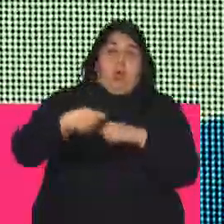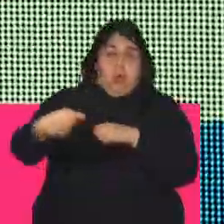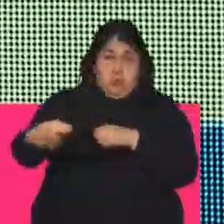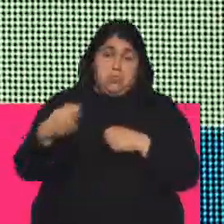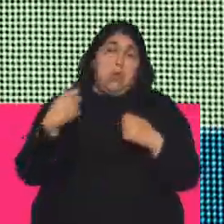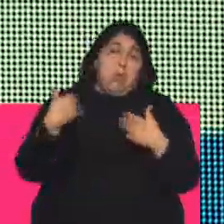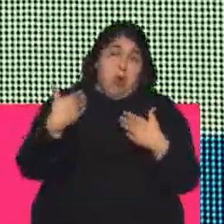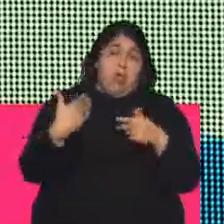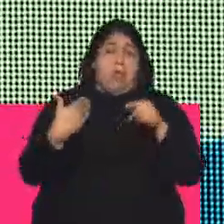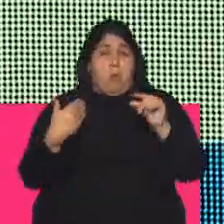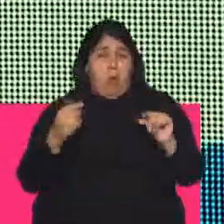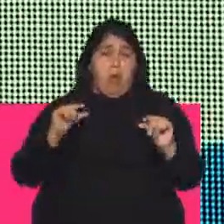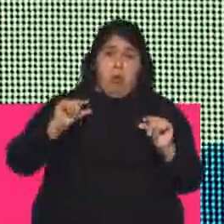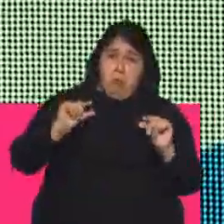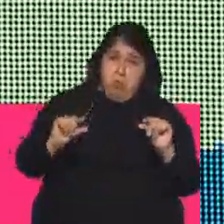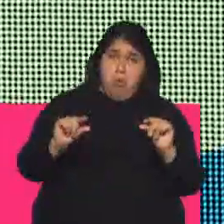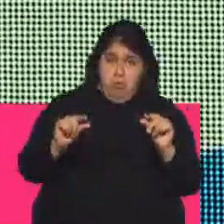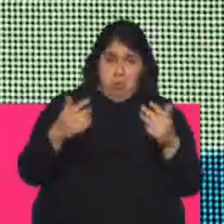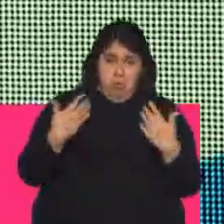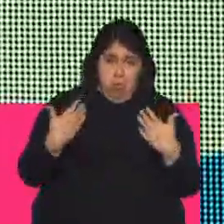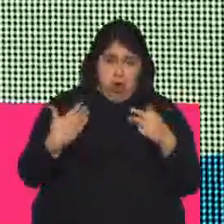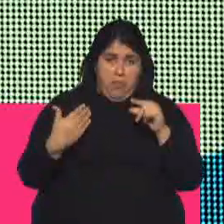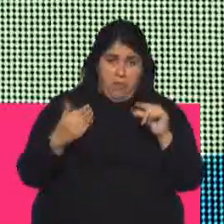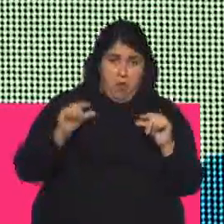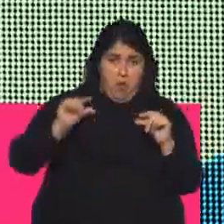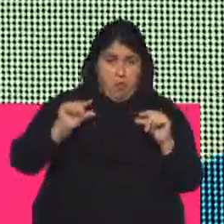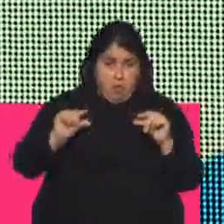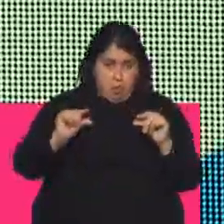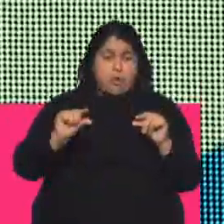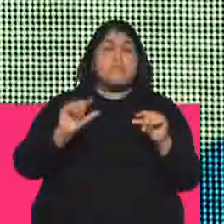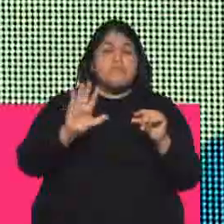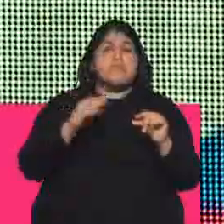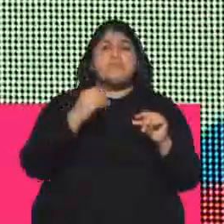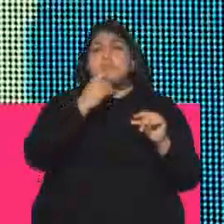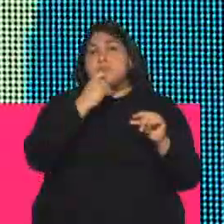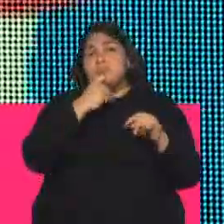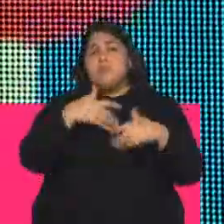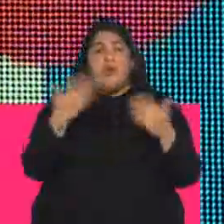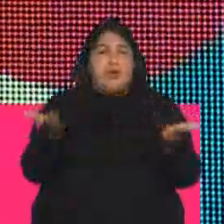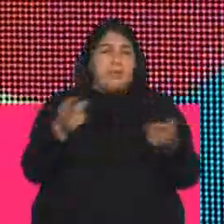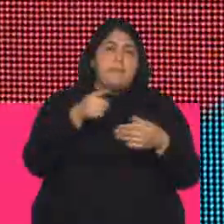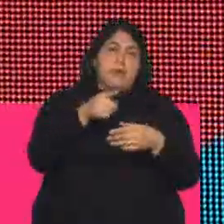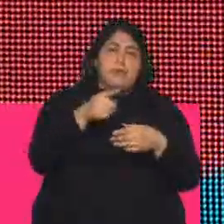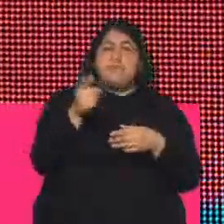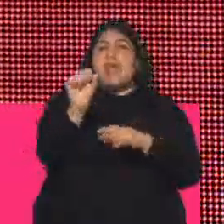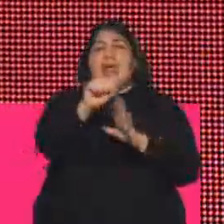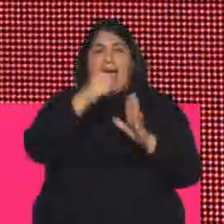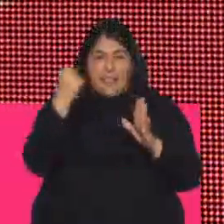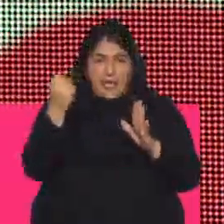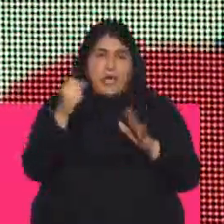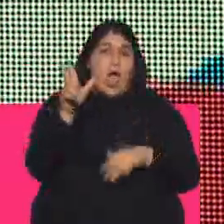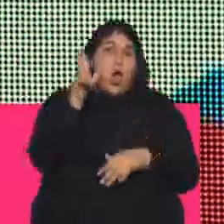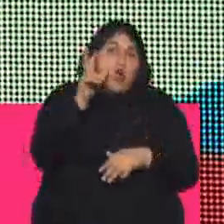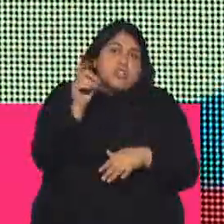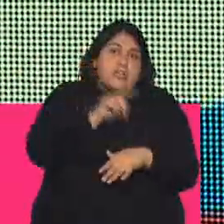usar un poco y un poco. Digo, ¿entendés? Entonces, no tengo, digo, ¿cuánto? A ver, si tenés en esta, no sé, una heladera de 80